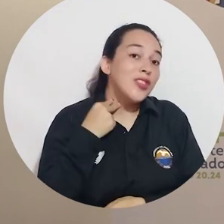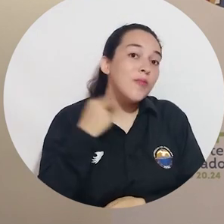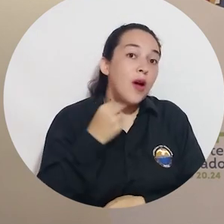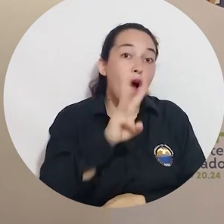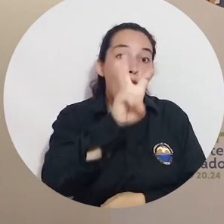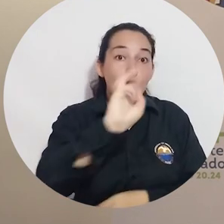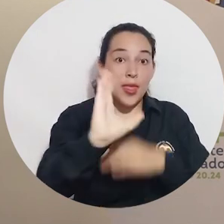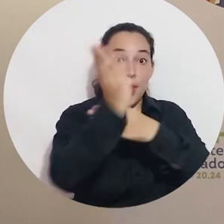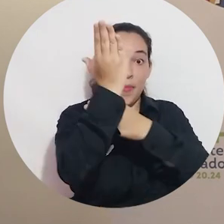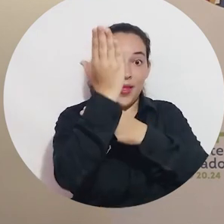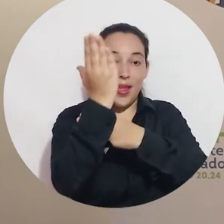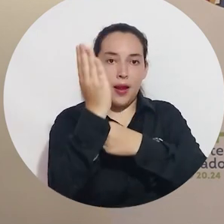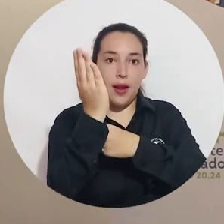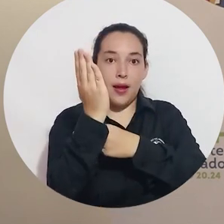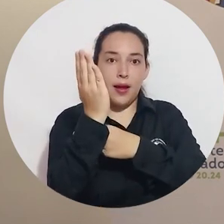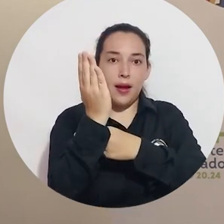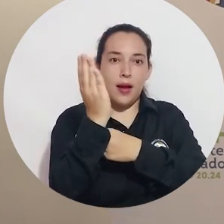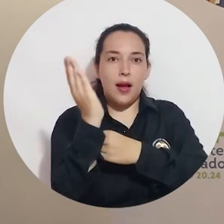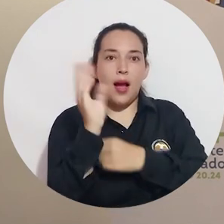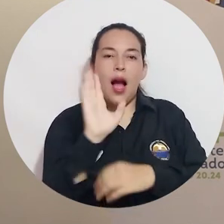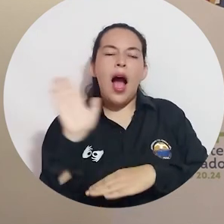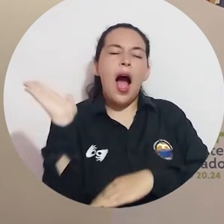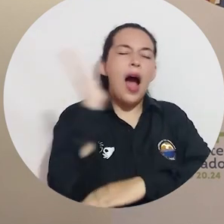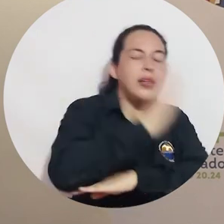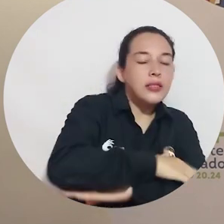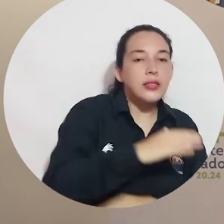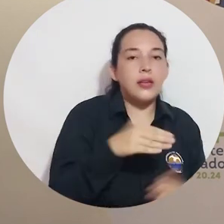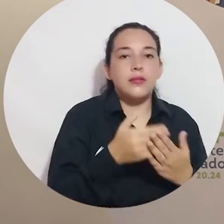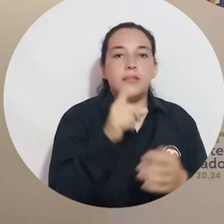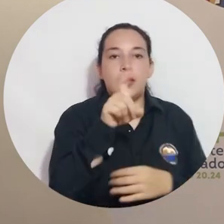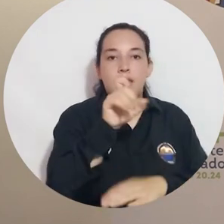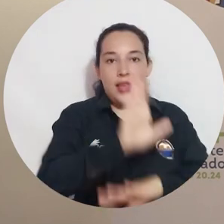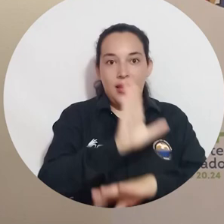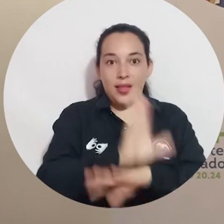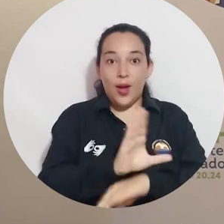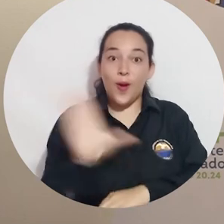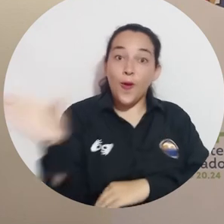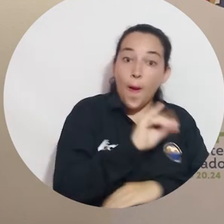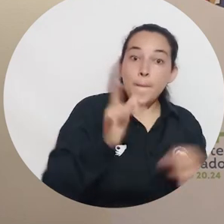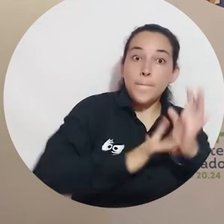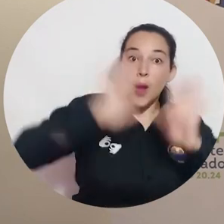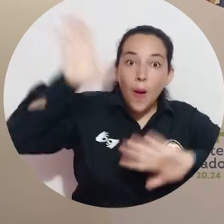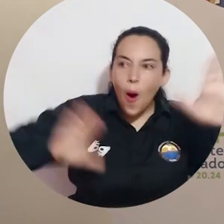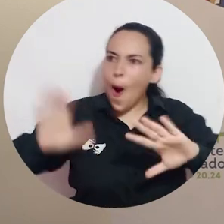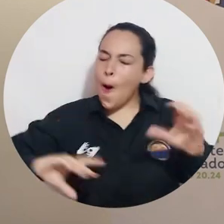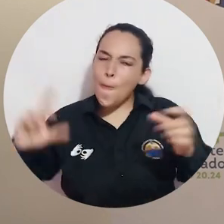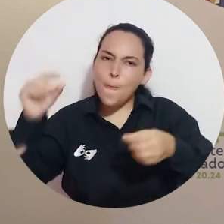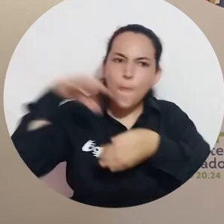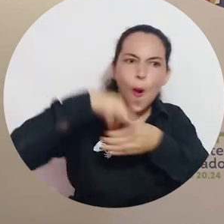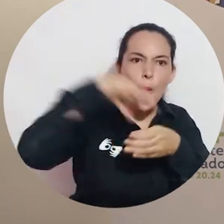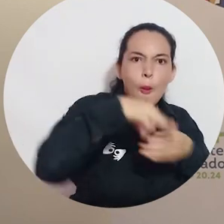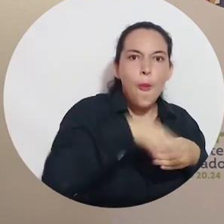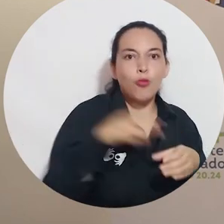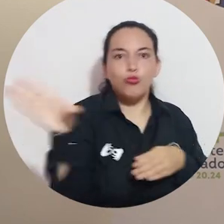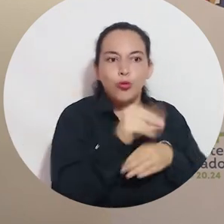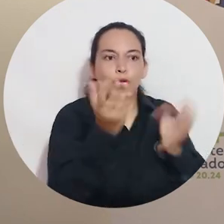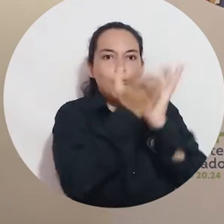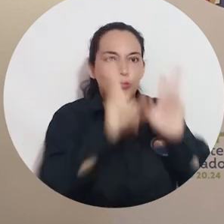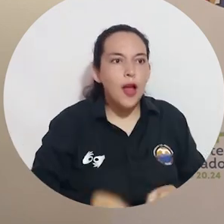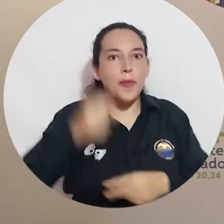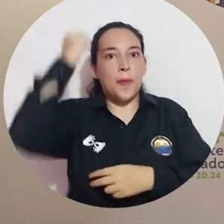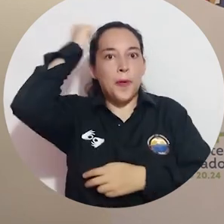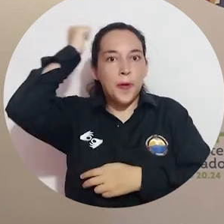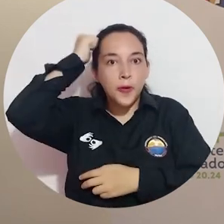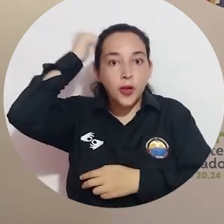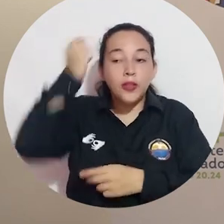el día 11 de noviembre de 8 de la mañana a 6 de la tarde. Esperamos una participación masiva de